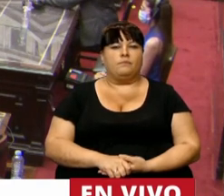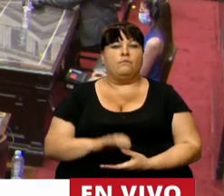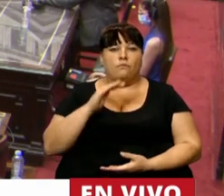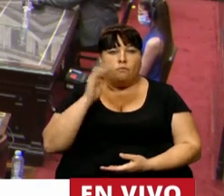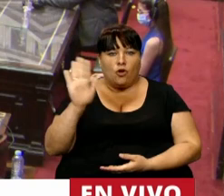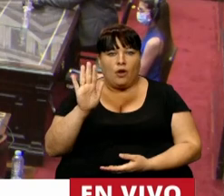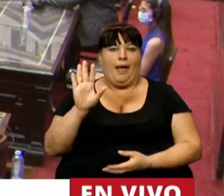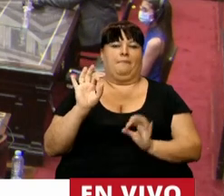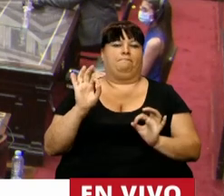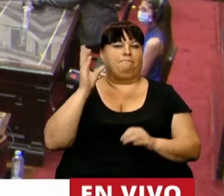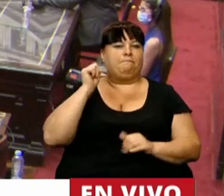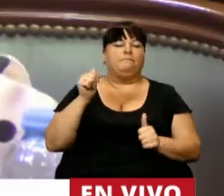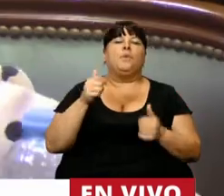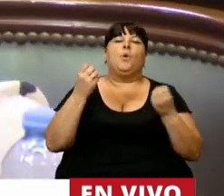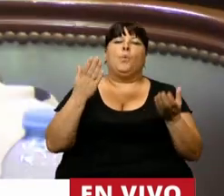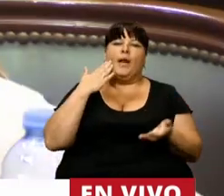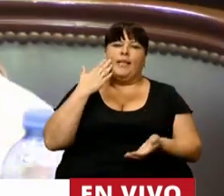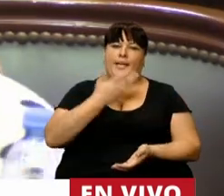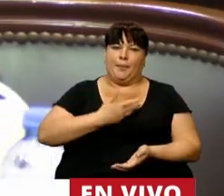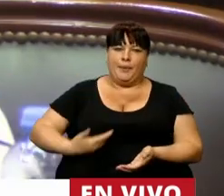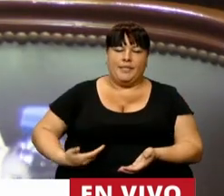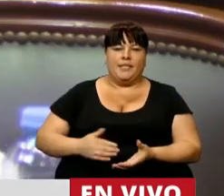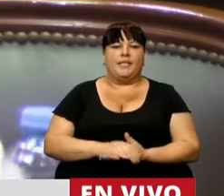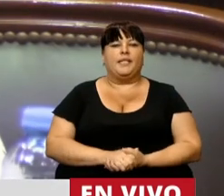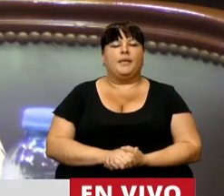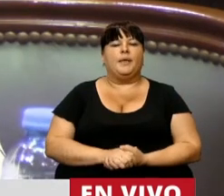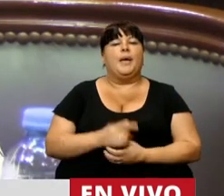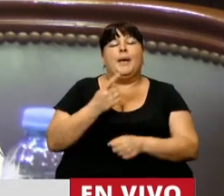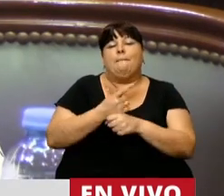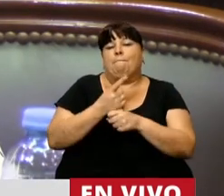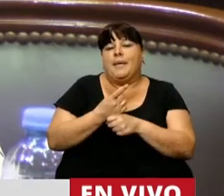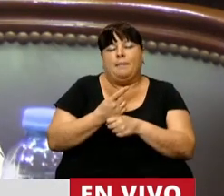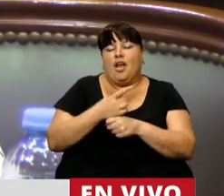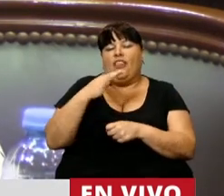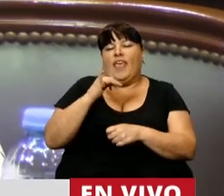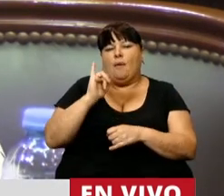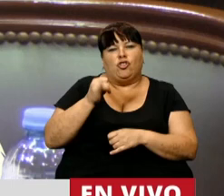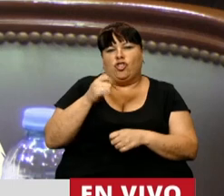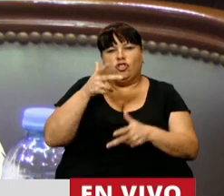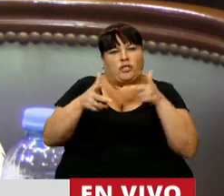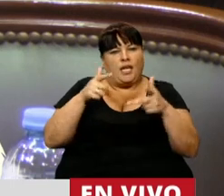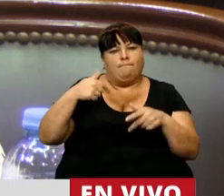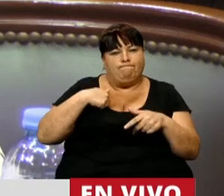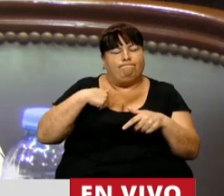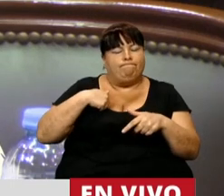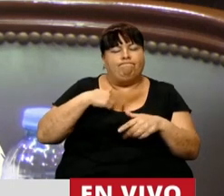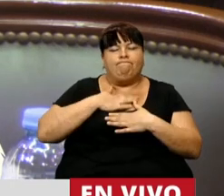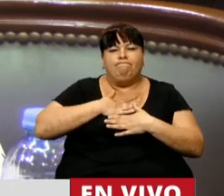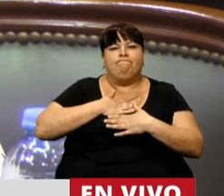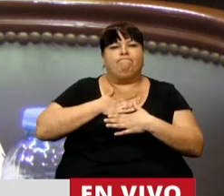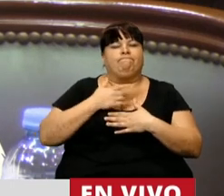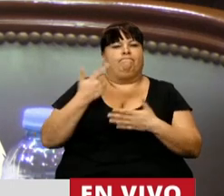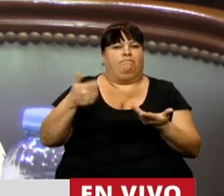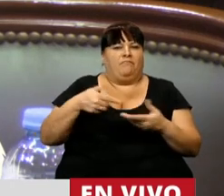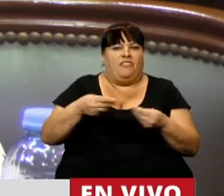Hola. Ahí está. Buenas tardes, señor presidente. Primero no puedo dejar de manifestarle mi profundo pesar por